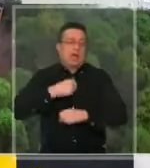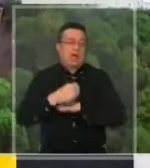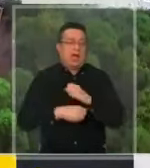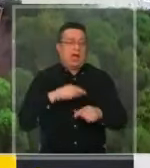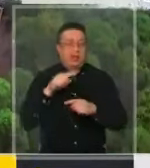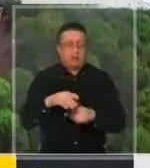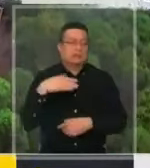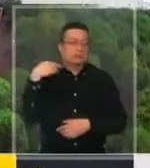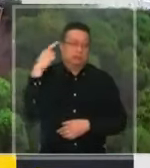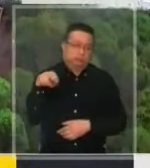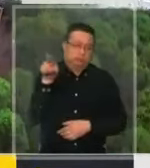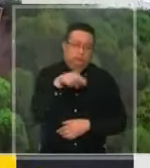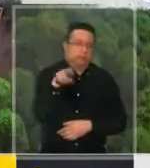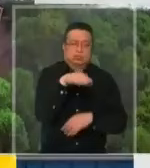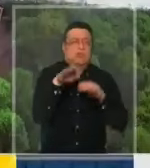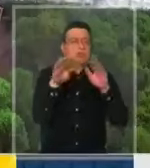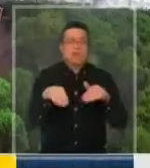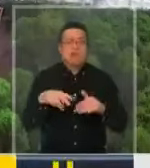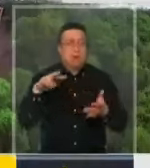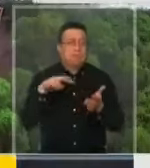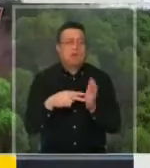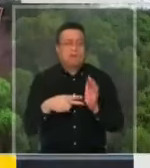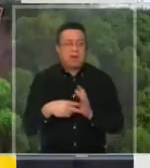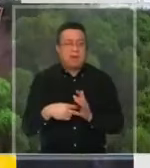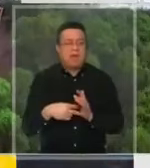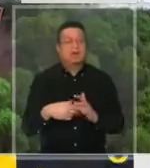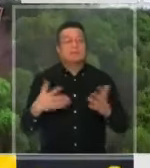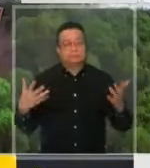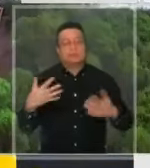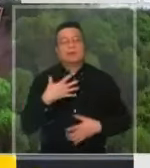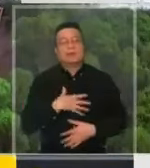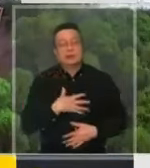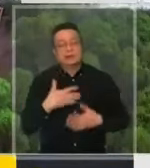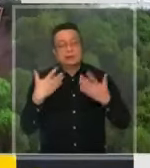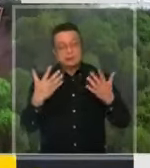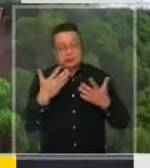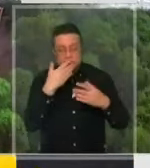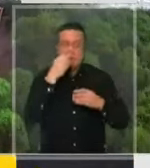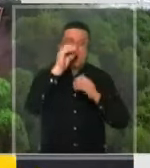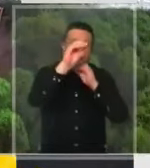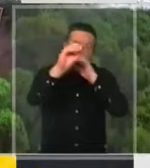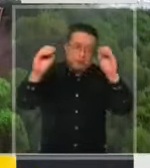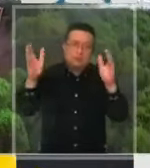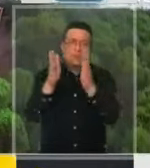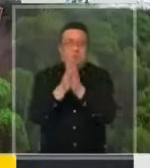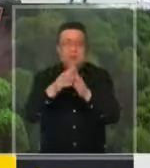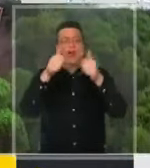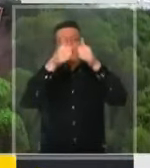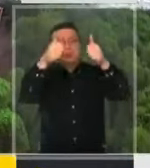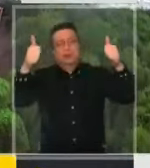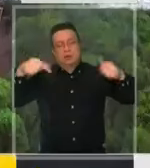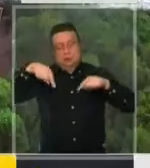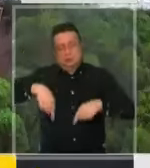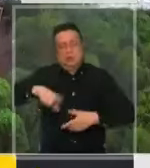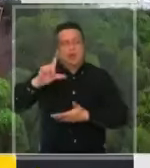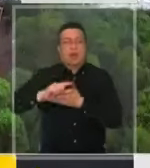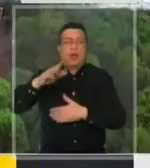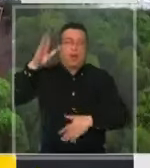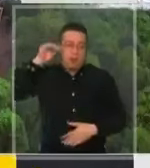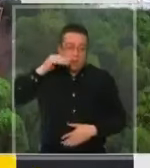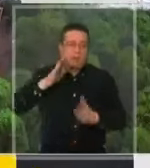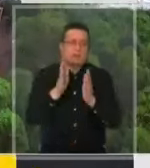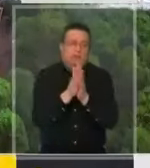los años tenemos este mismo problema. Entonces quiero mandarle un comunicado a todas las autoridades locales que alguna vez en su vida que se